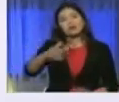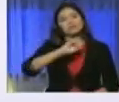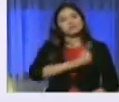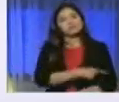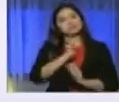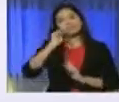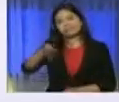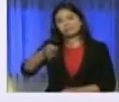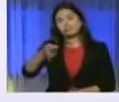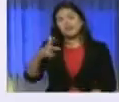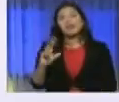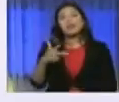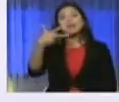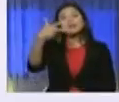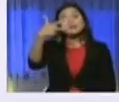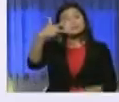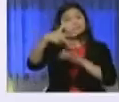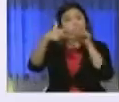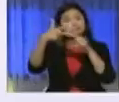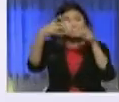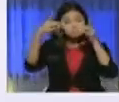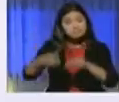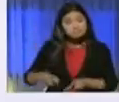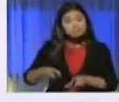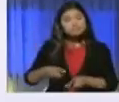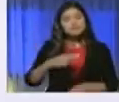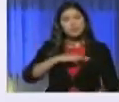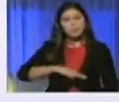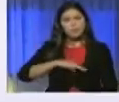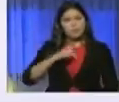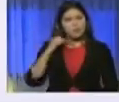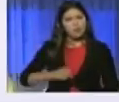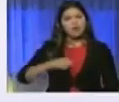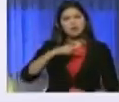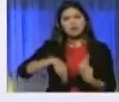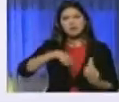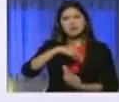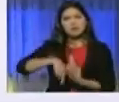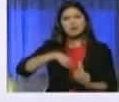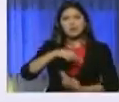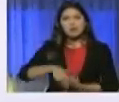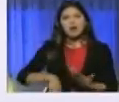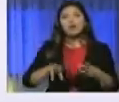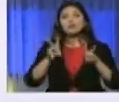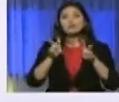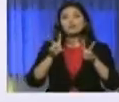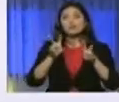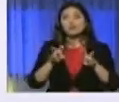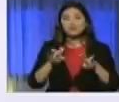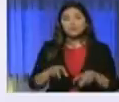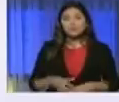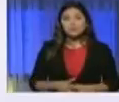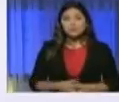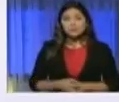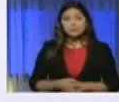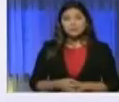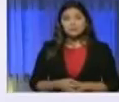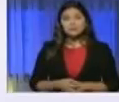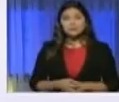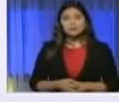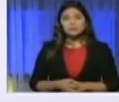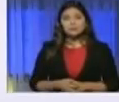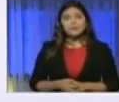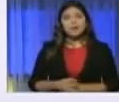Y la tercera línea, la línea de la moral revolucionaria, de la nueva espiritualidad, la línea de la